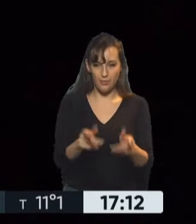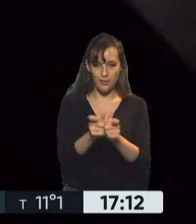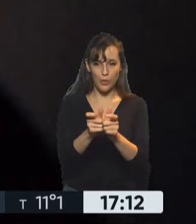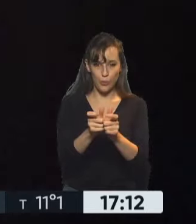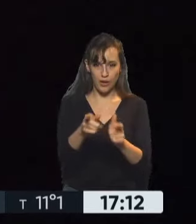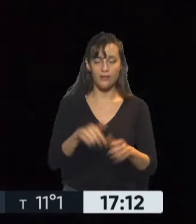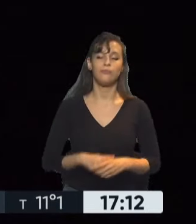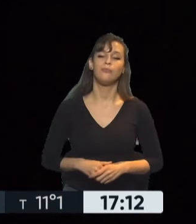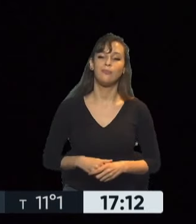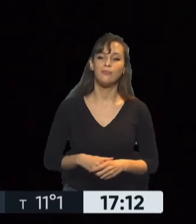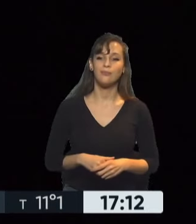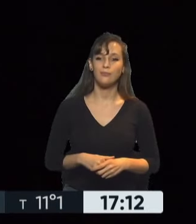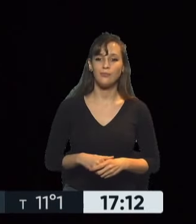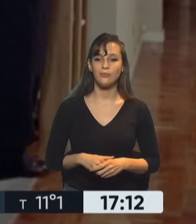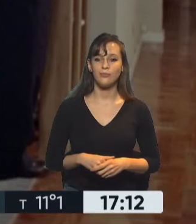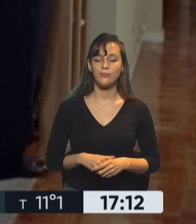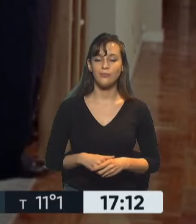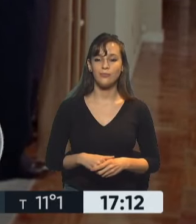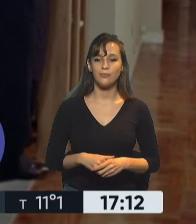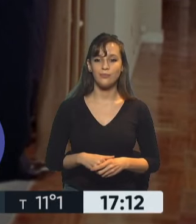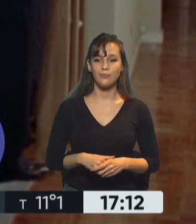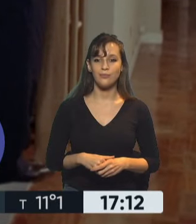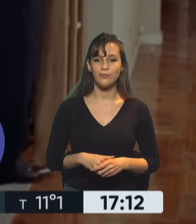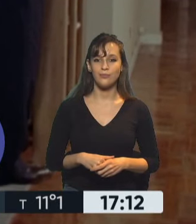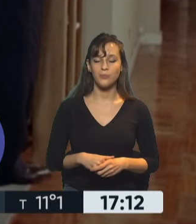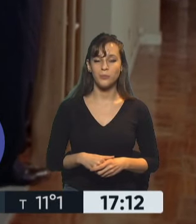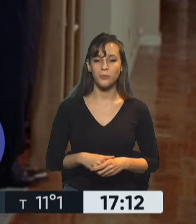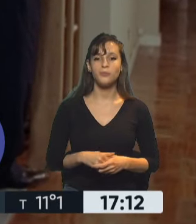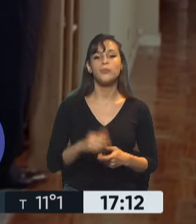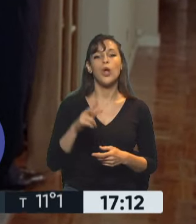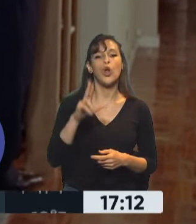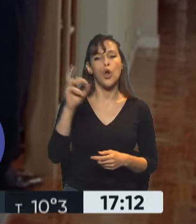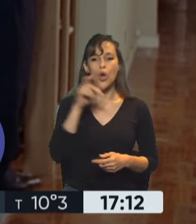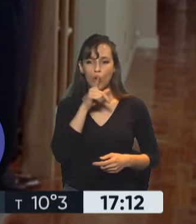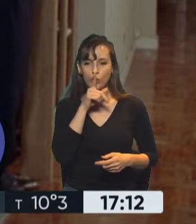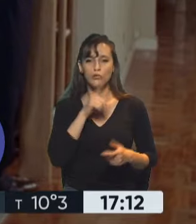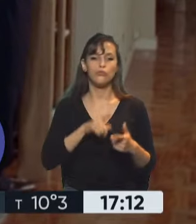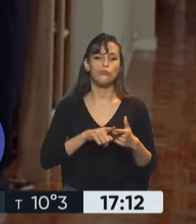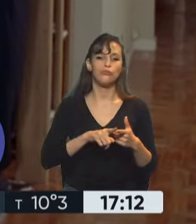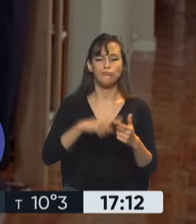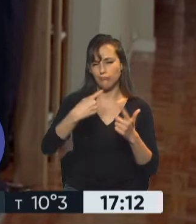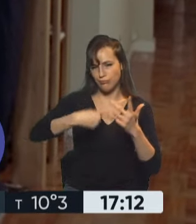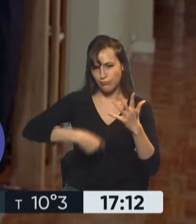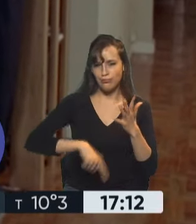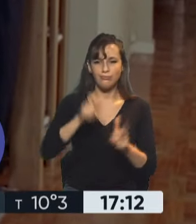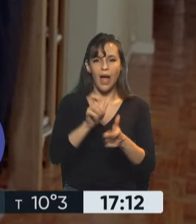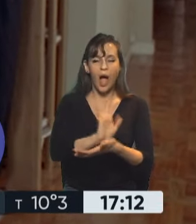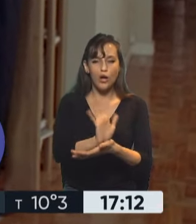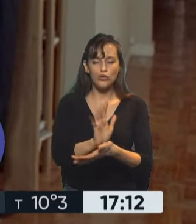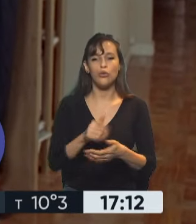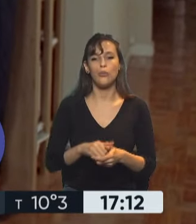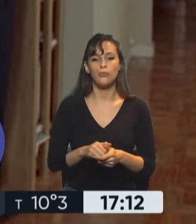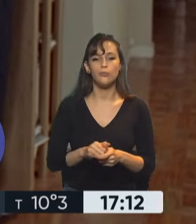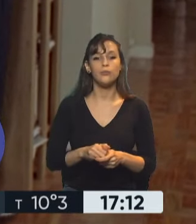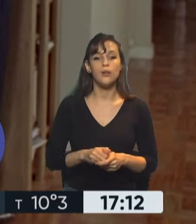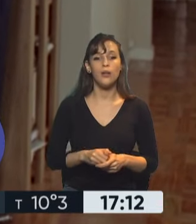con grandes actores, con Federico Luffy. ¿Te desperté? Soy yo, Martín. Una gran película argentina, estamos hablando de Martín